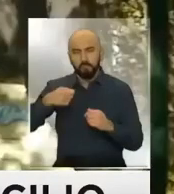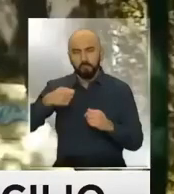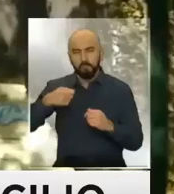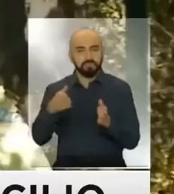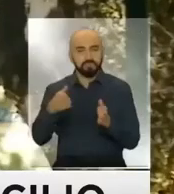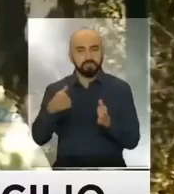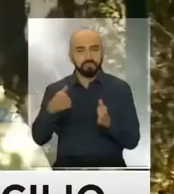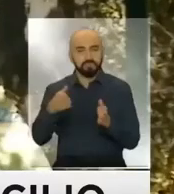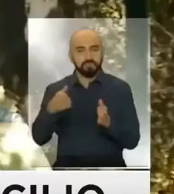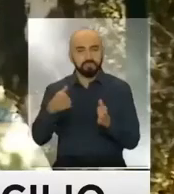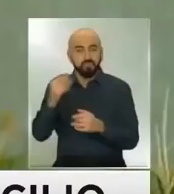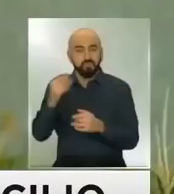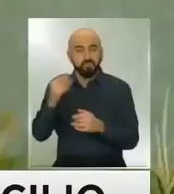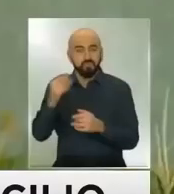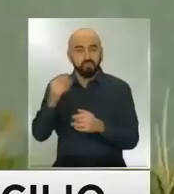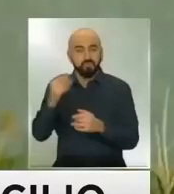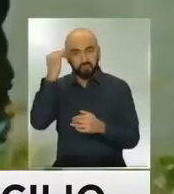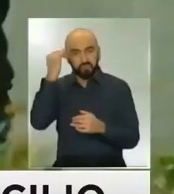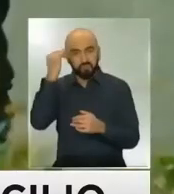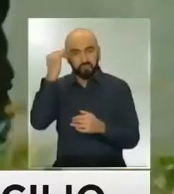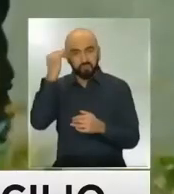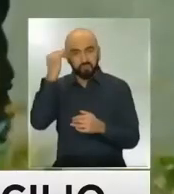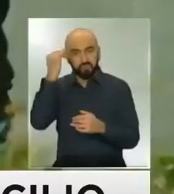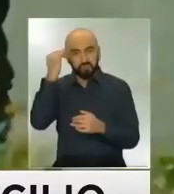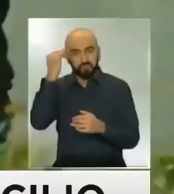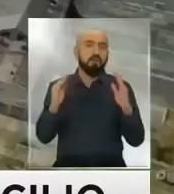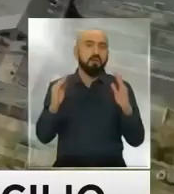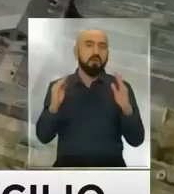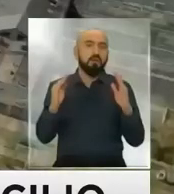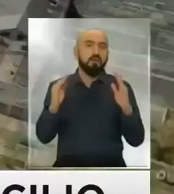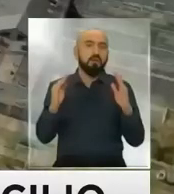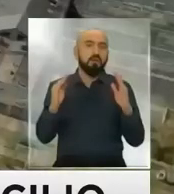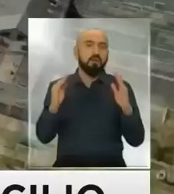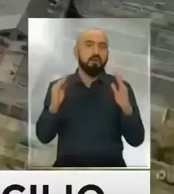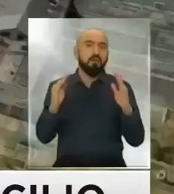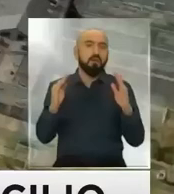operando con nuevas técnicas por las calles del país.